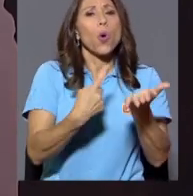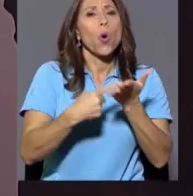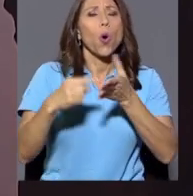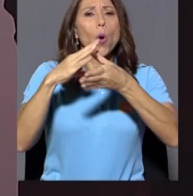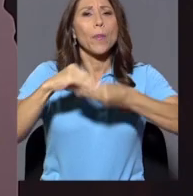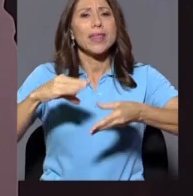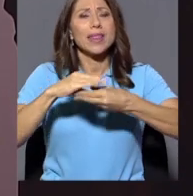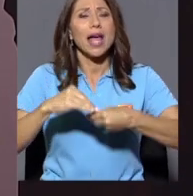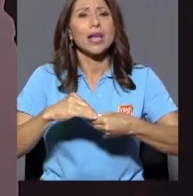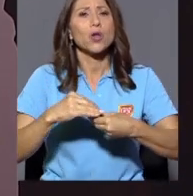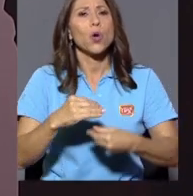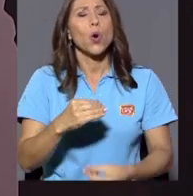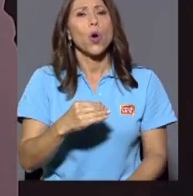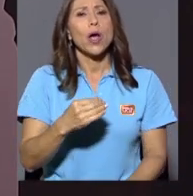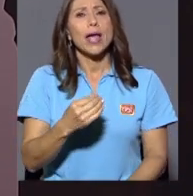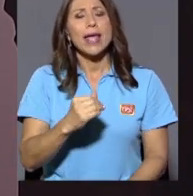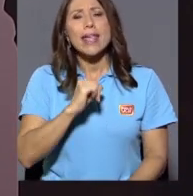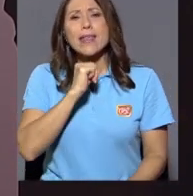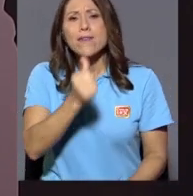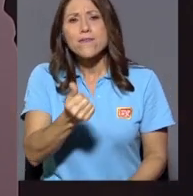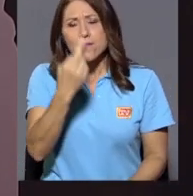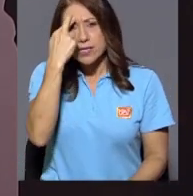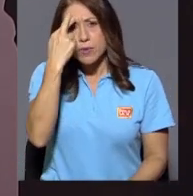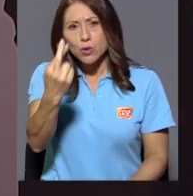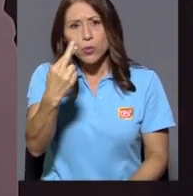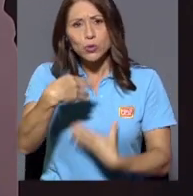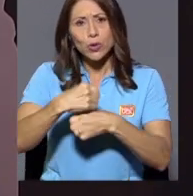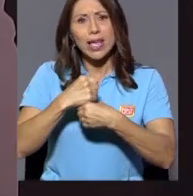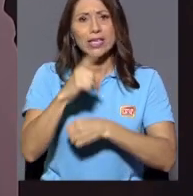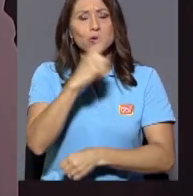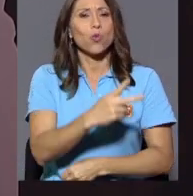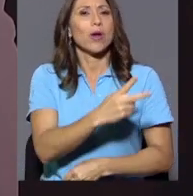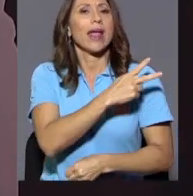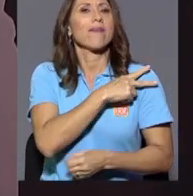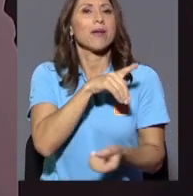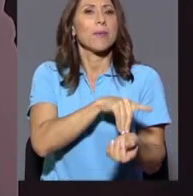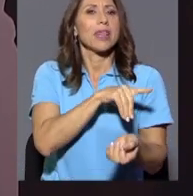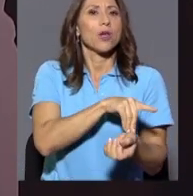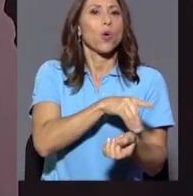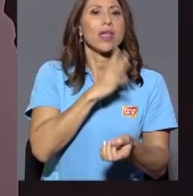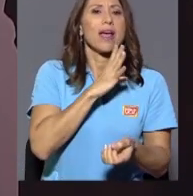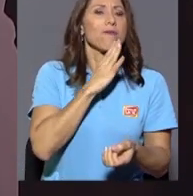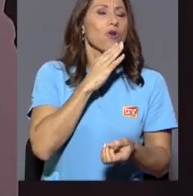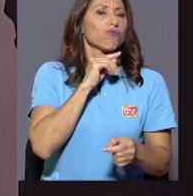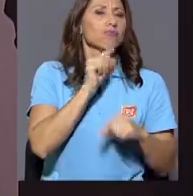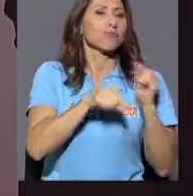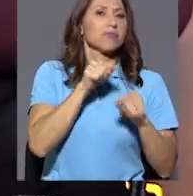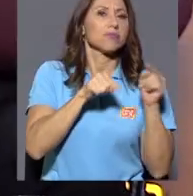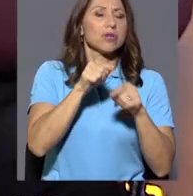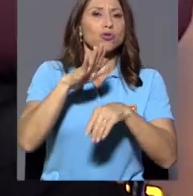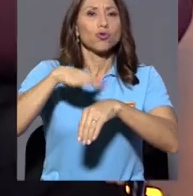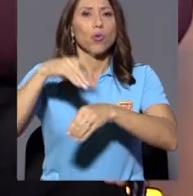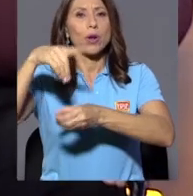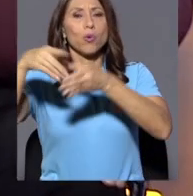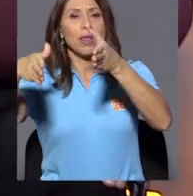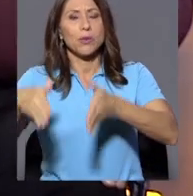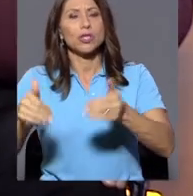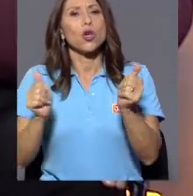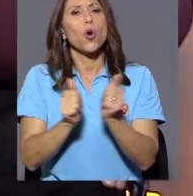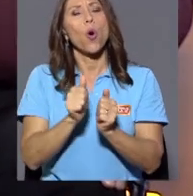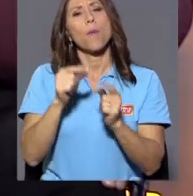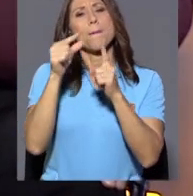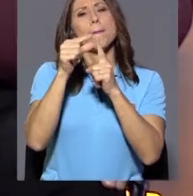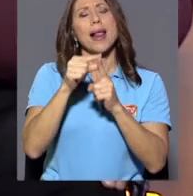respetuoso un jefe médico en uno de los hospitales al respecto de una diputada con un lenguaje soez